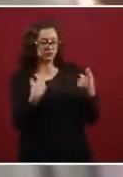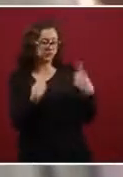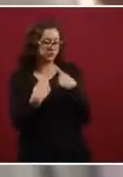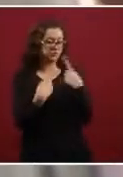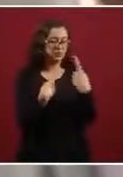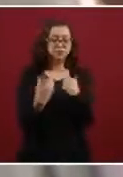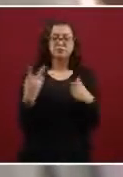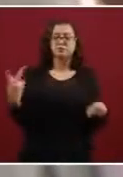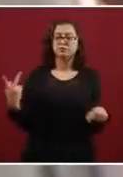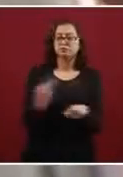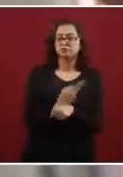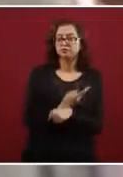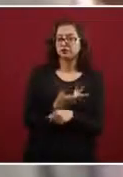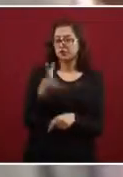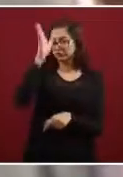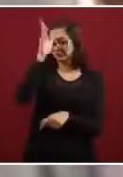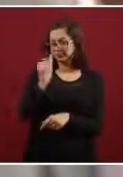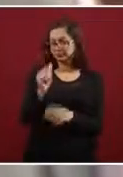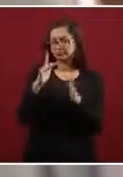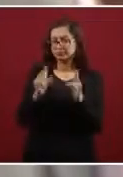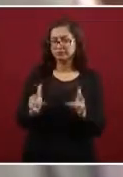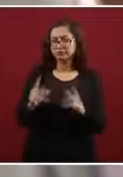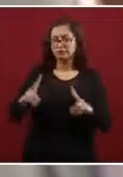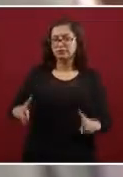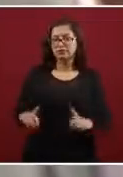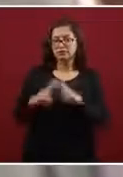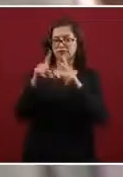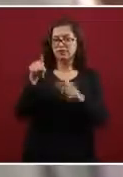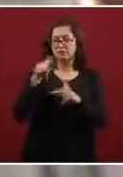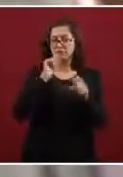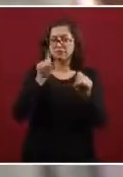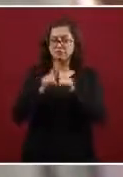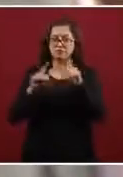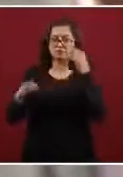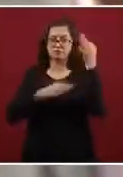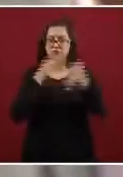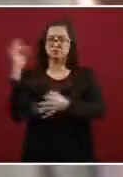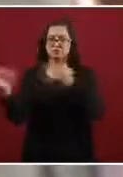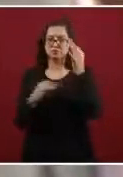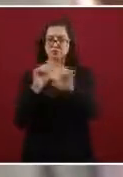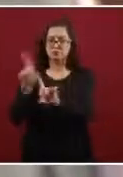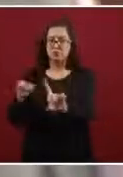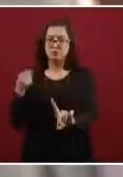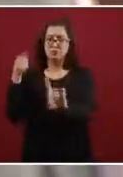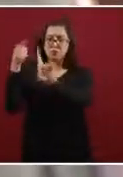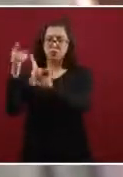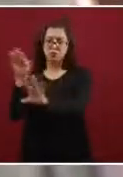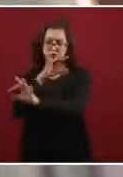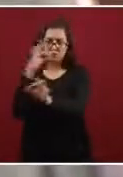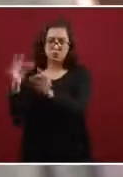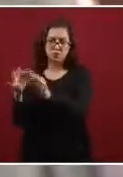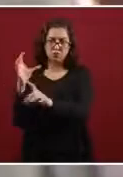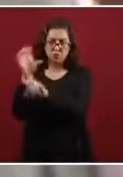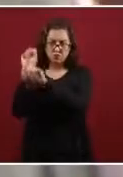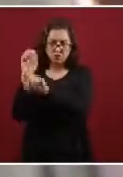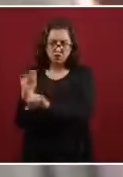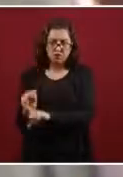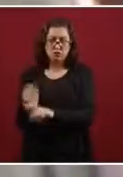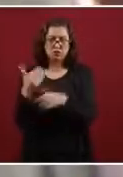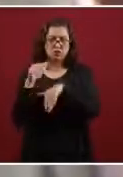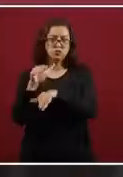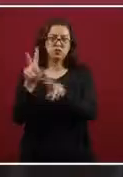quedando el Acuerdo de París, del cual México es gran promotor y busca cumplir sus metas, en